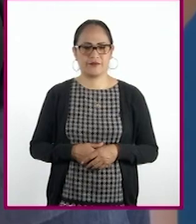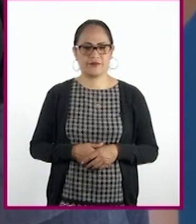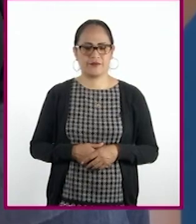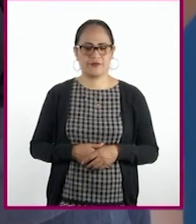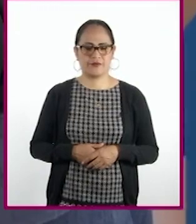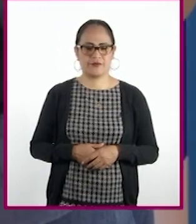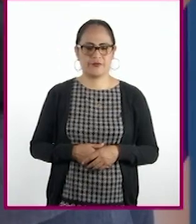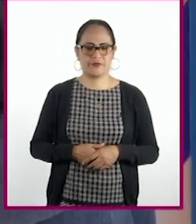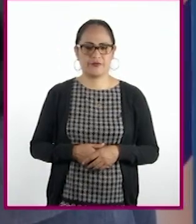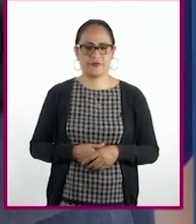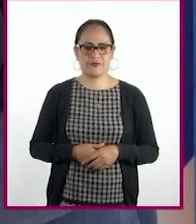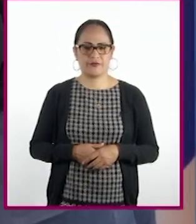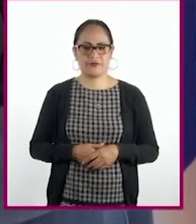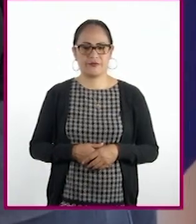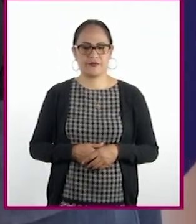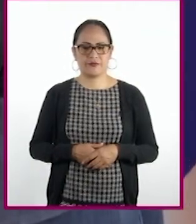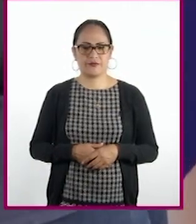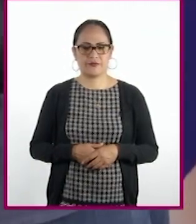Bien, listo.